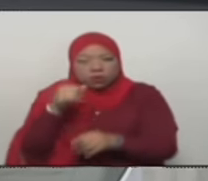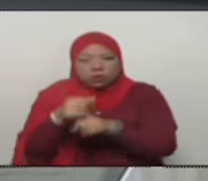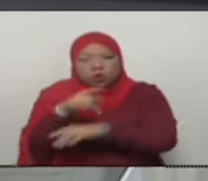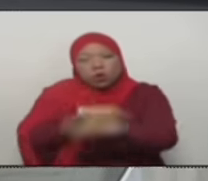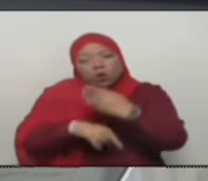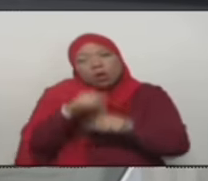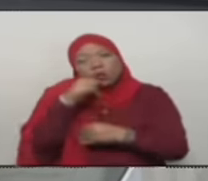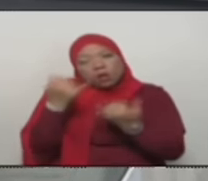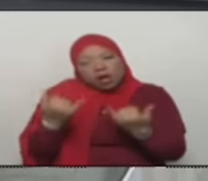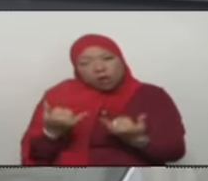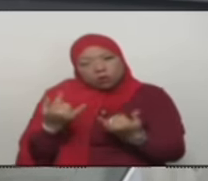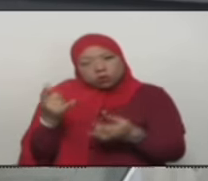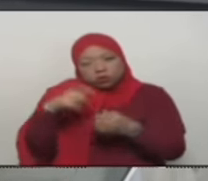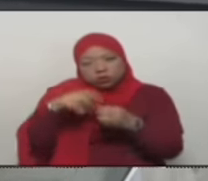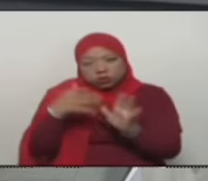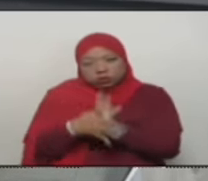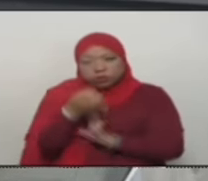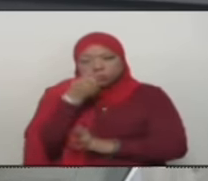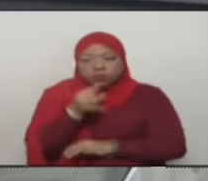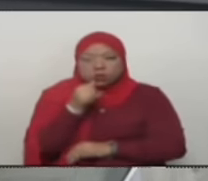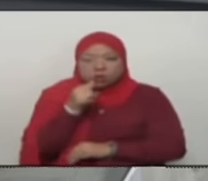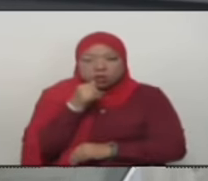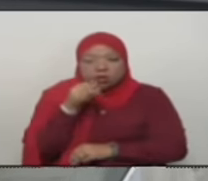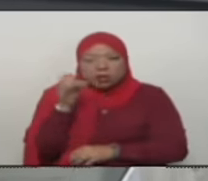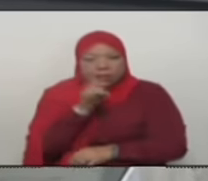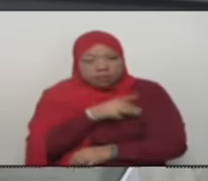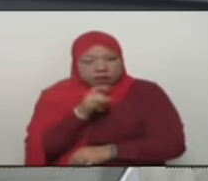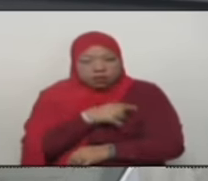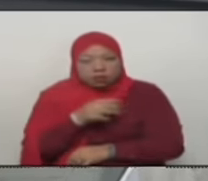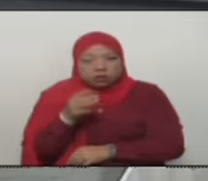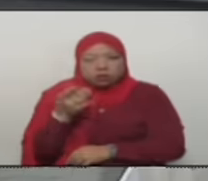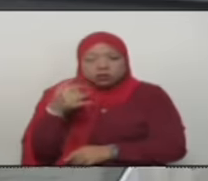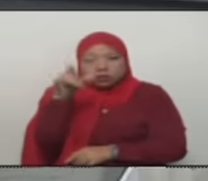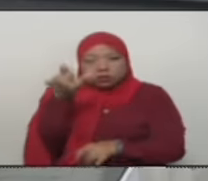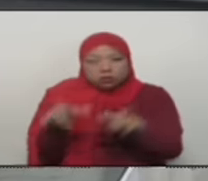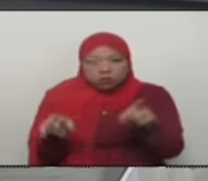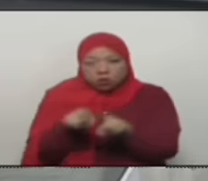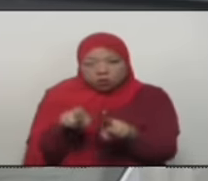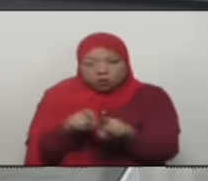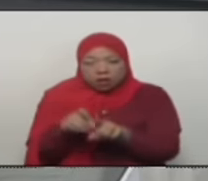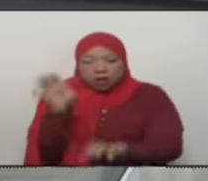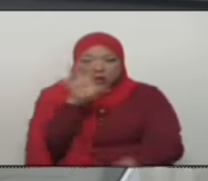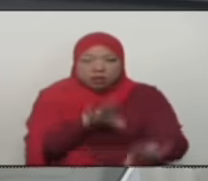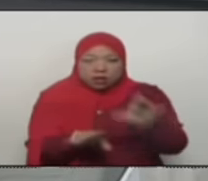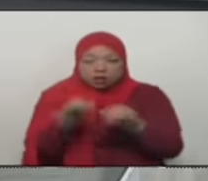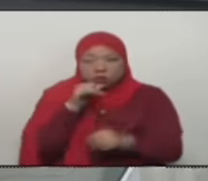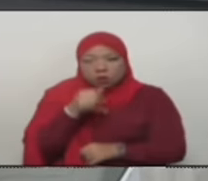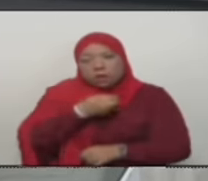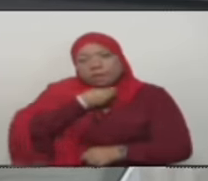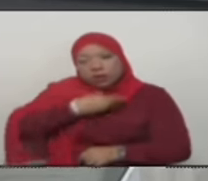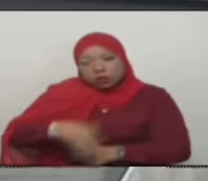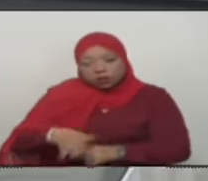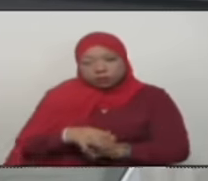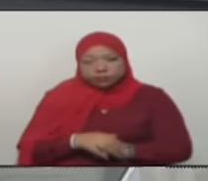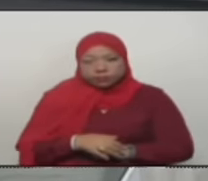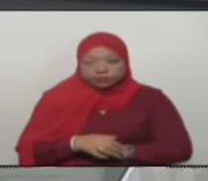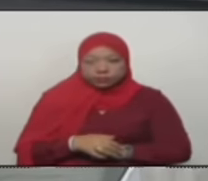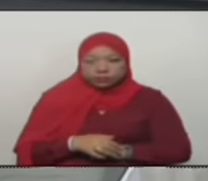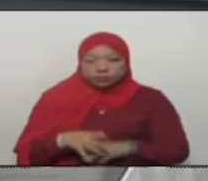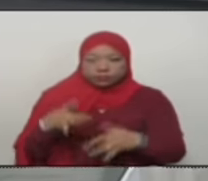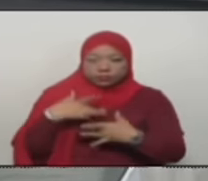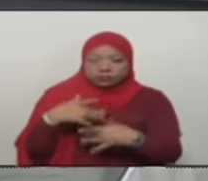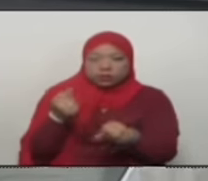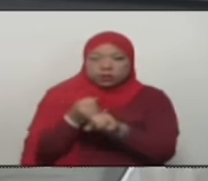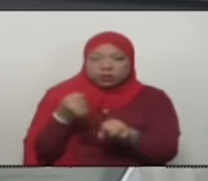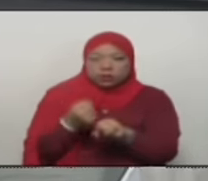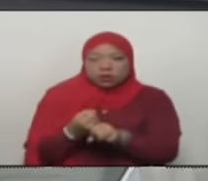mundo se anotaron, en Buenos Aires, en Chile, en París, y dijeron, la ciencia demostró que Maduro perdió. O sea, lo que interesante es esto, porque